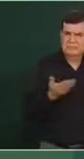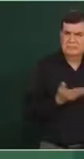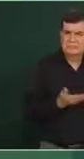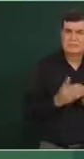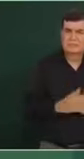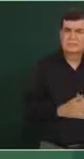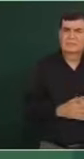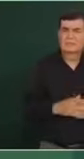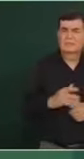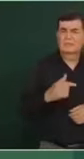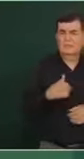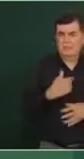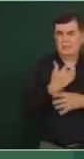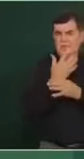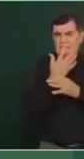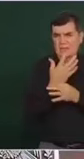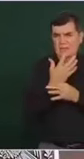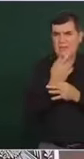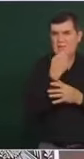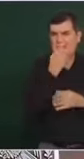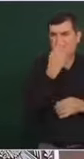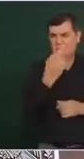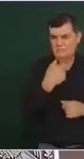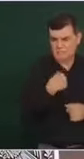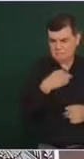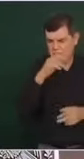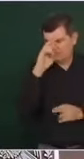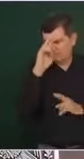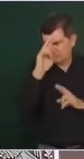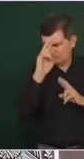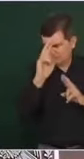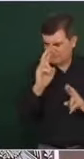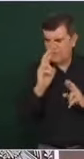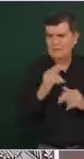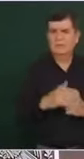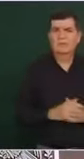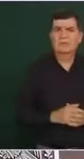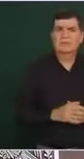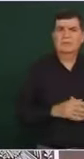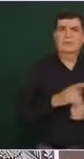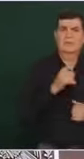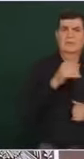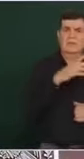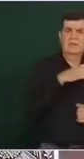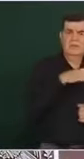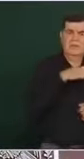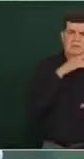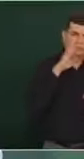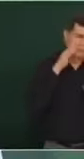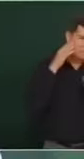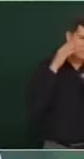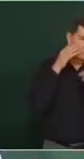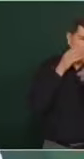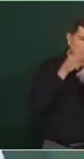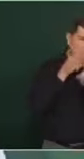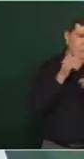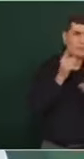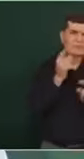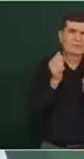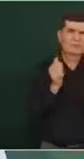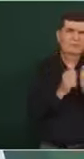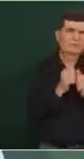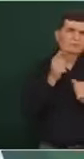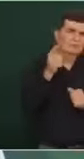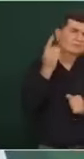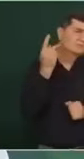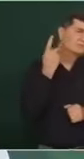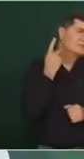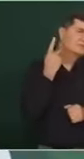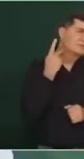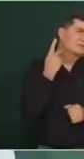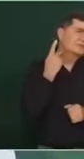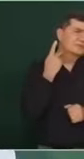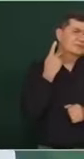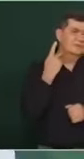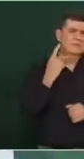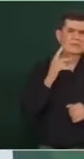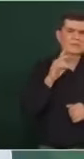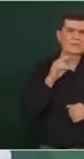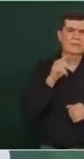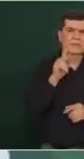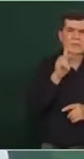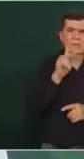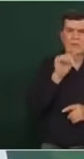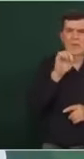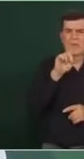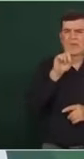Sostengo con todo respeto que tiene un propósito politiquero, ni siquiera político,